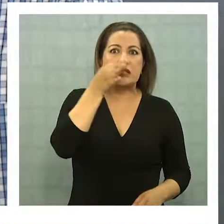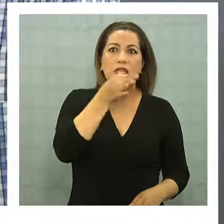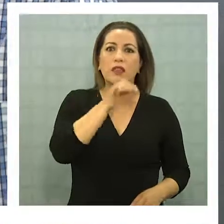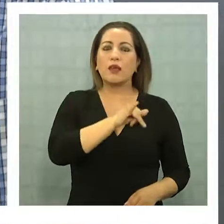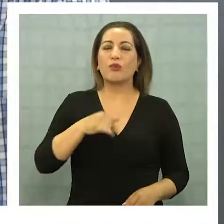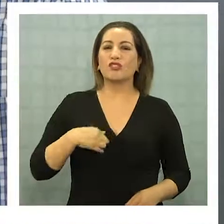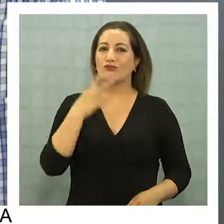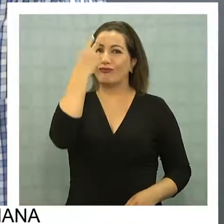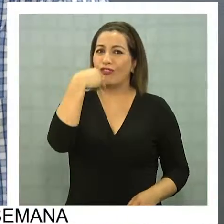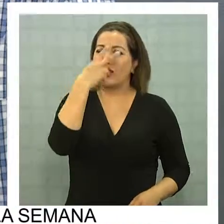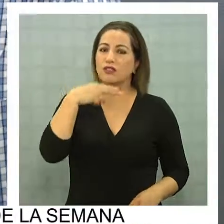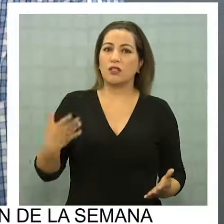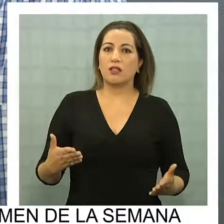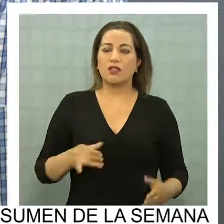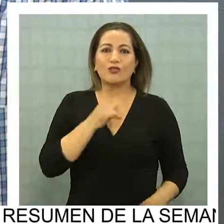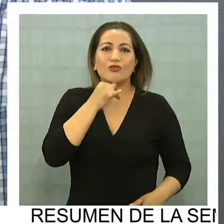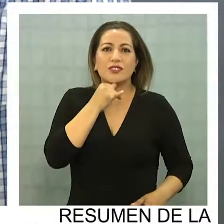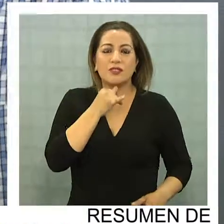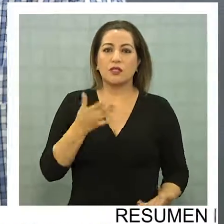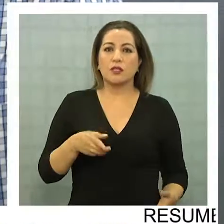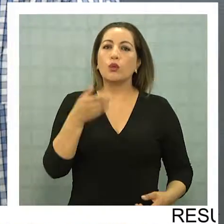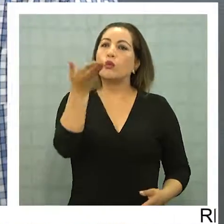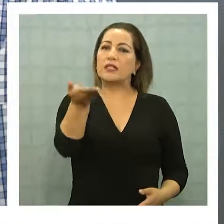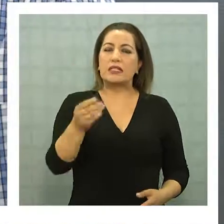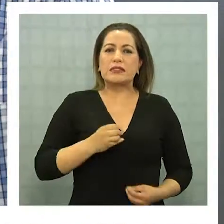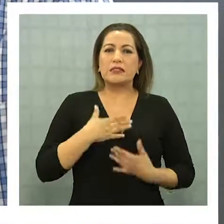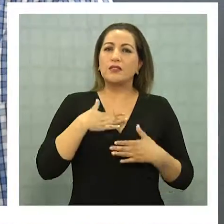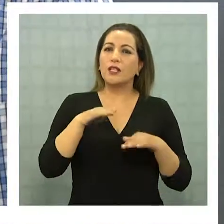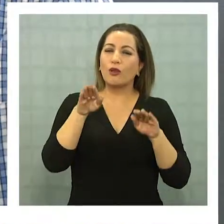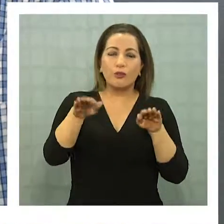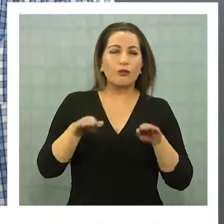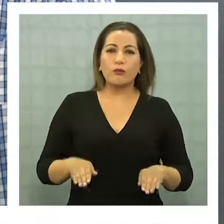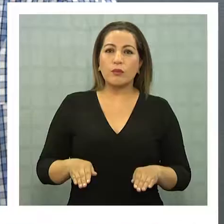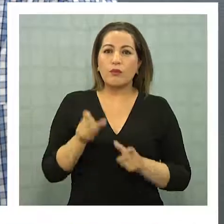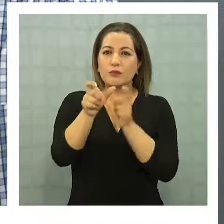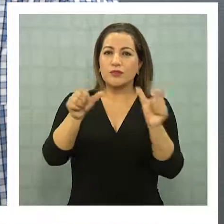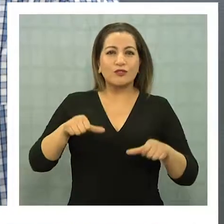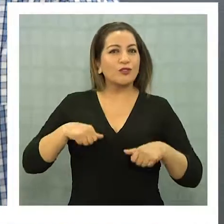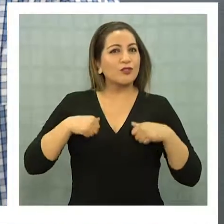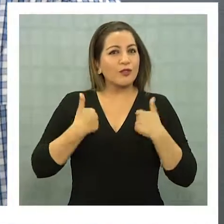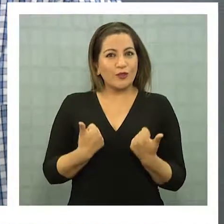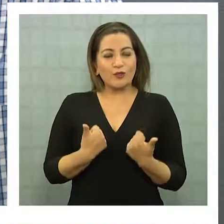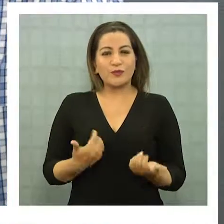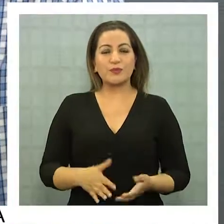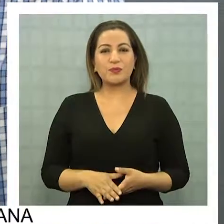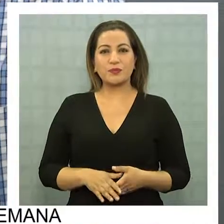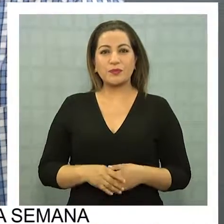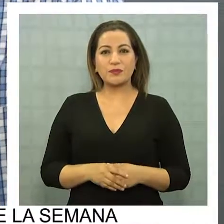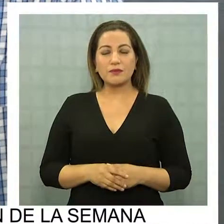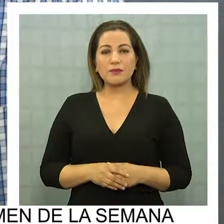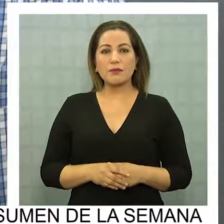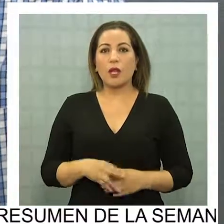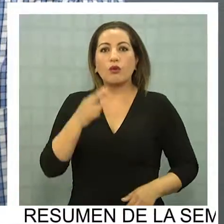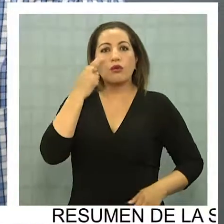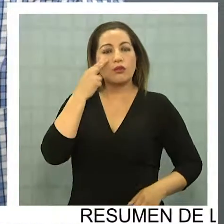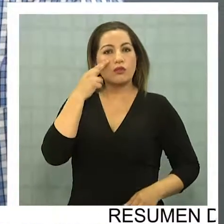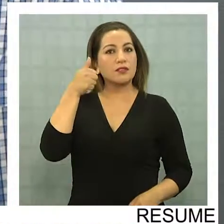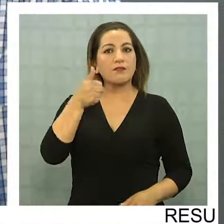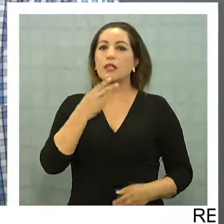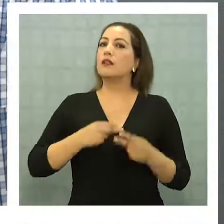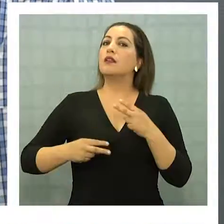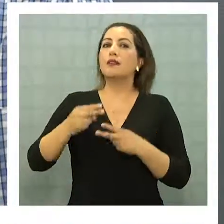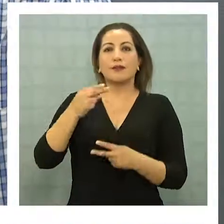así. No sé si tienes esa percepción, los jóvenes, digamos, de alguna manera conocen